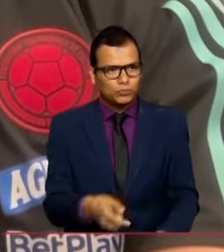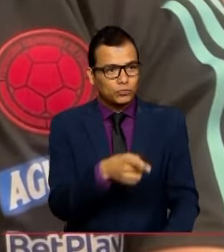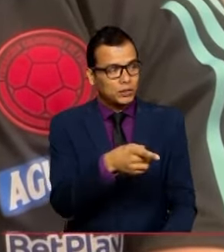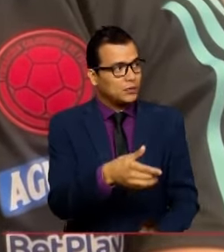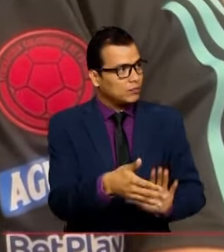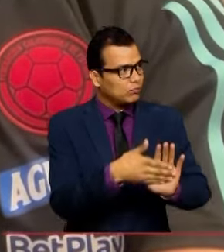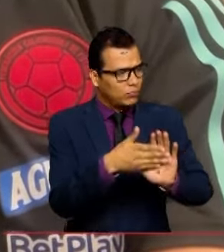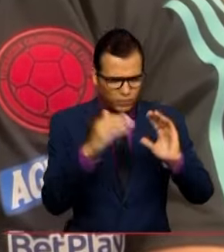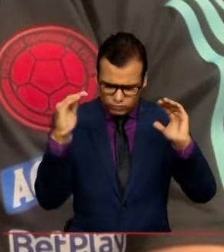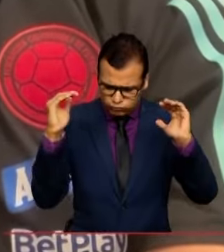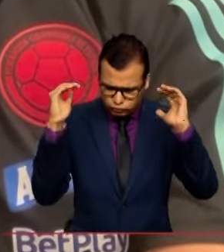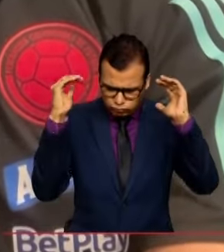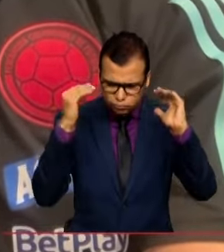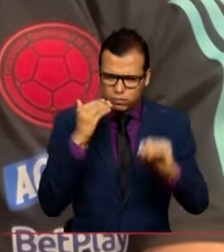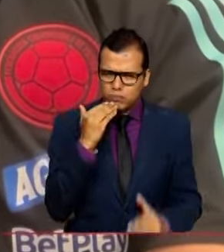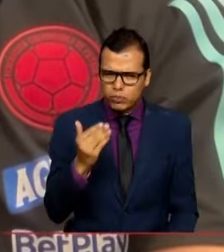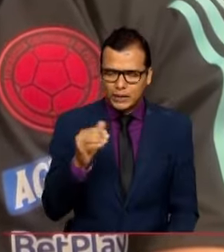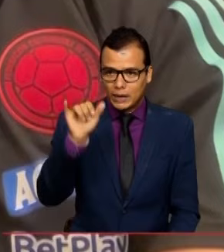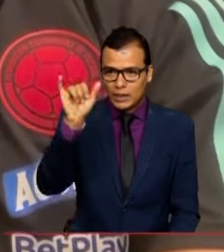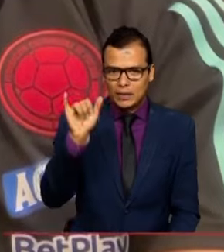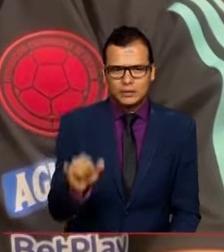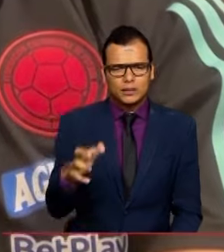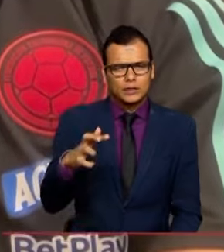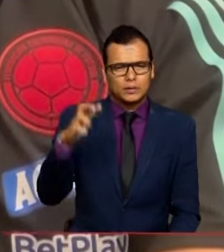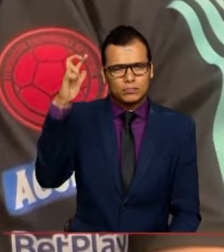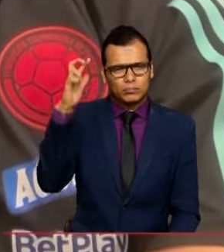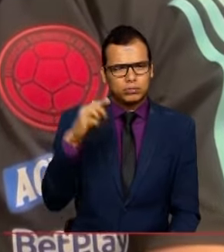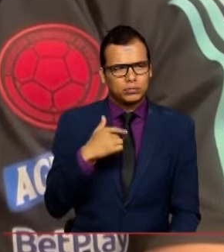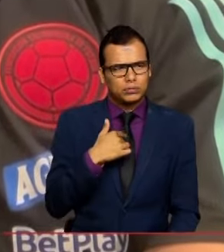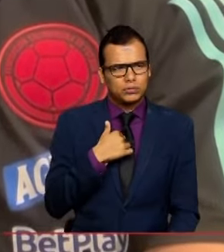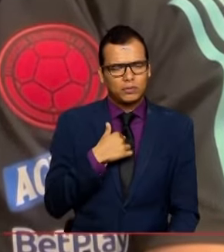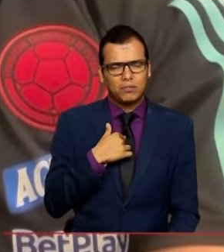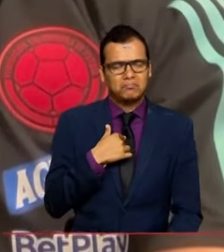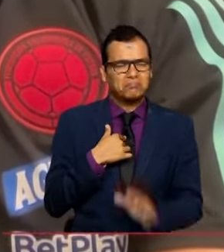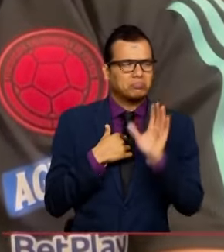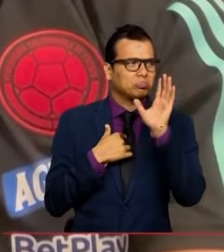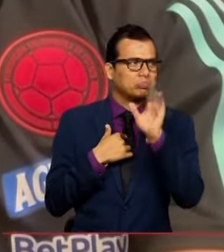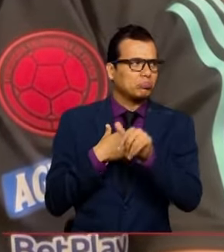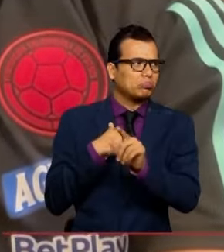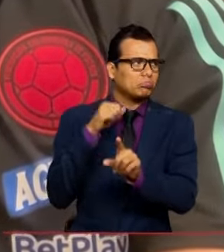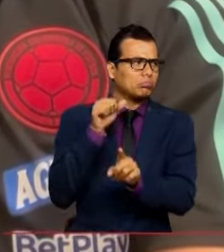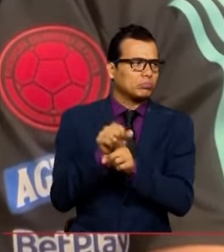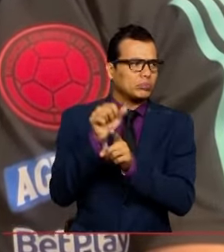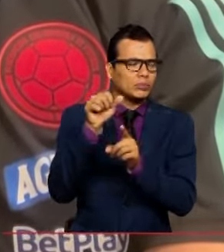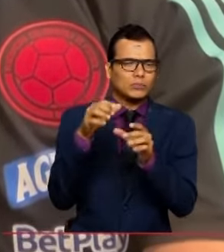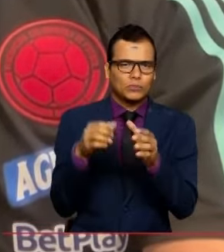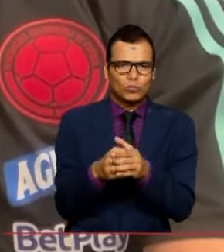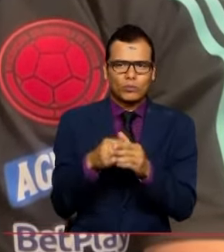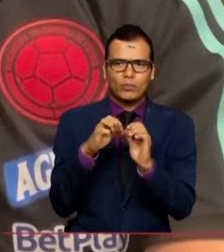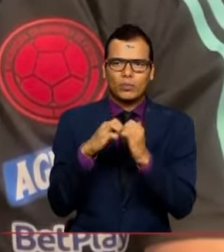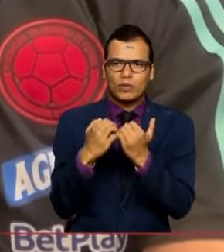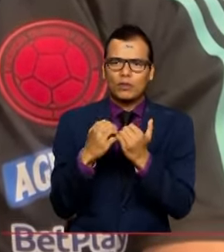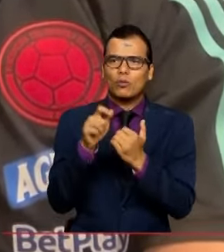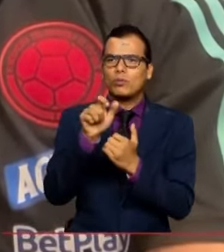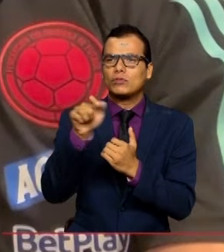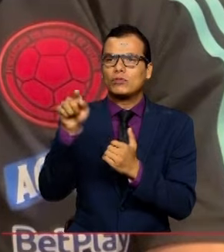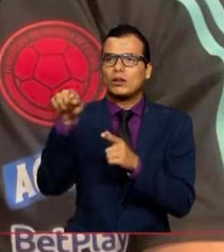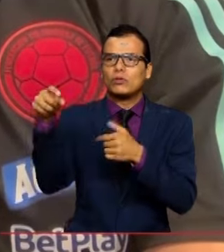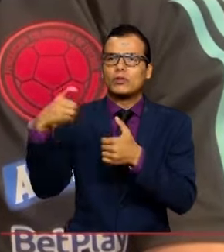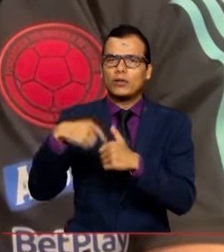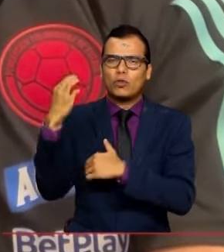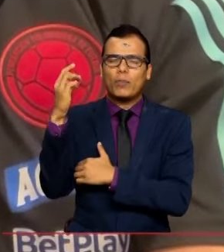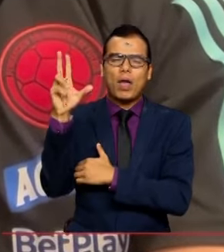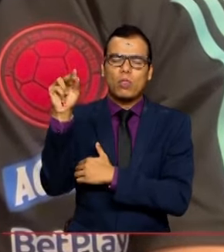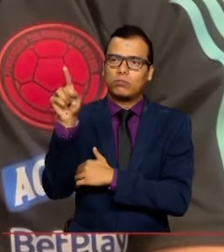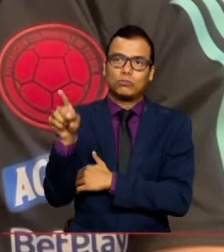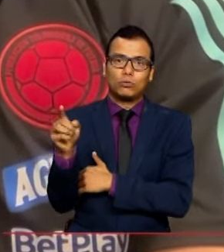tu categoría y nobleza como profesional al no cerrarle la puerta absolutamente a nadie de Selección Colombia. No, creo que es lo,